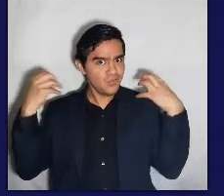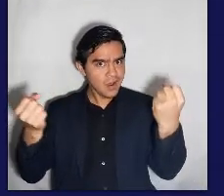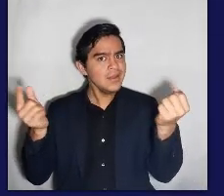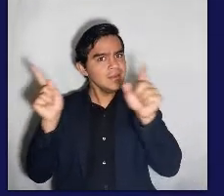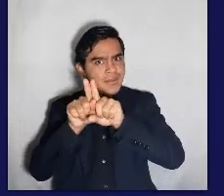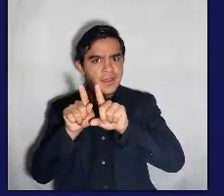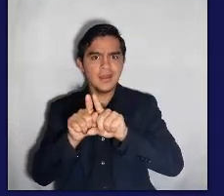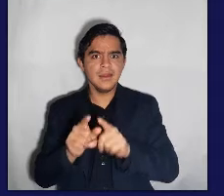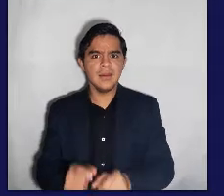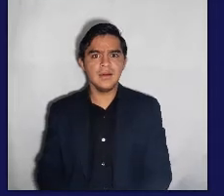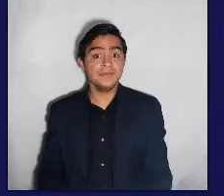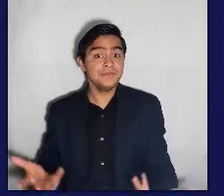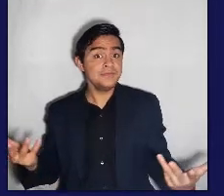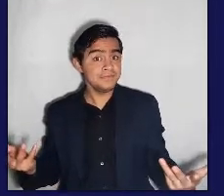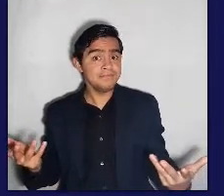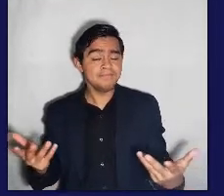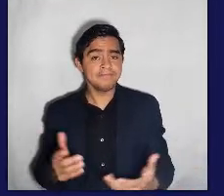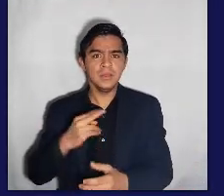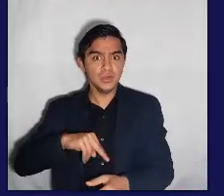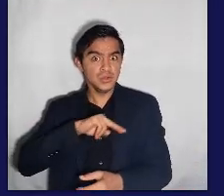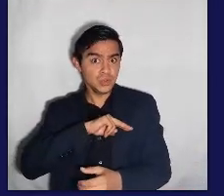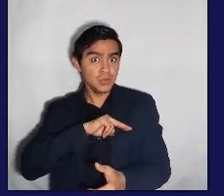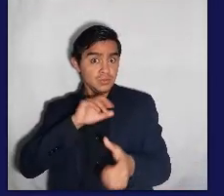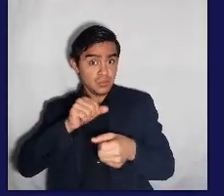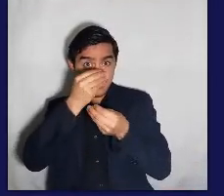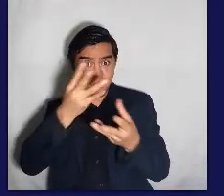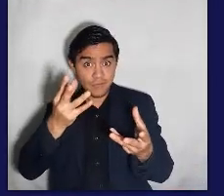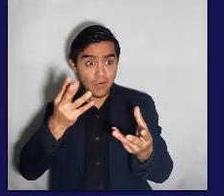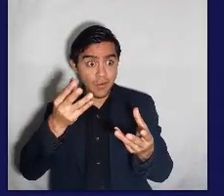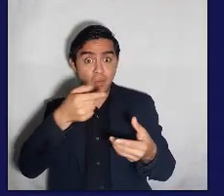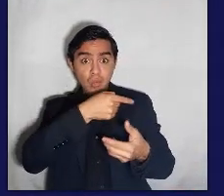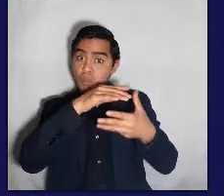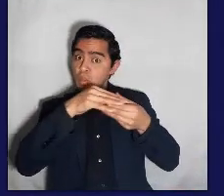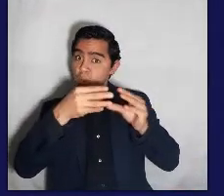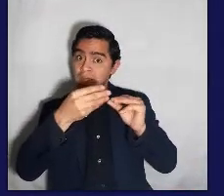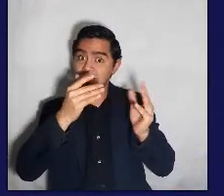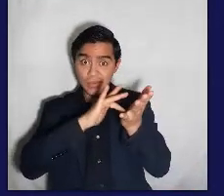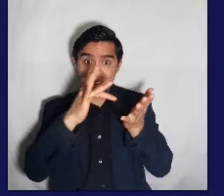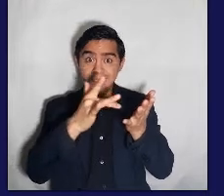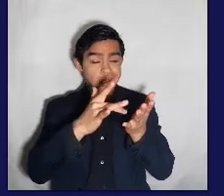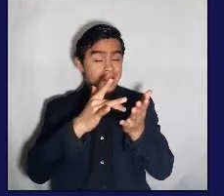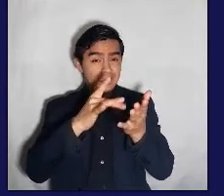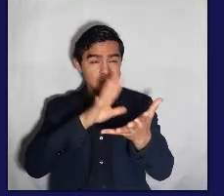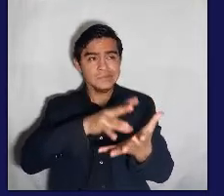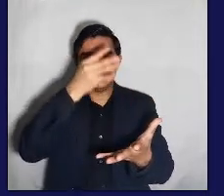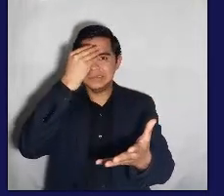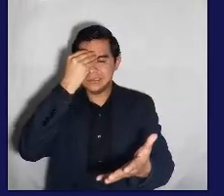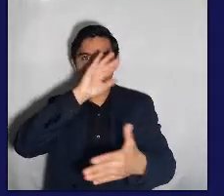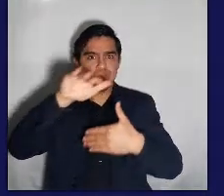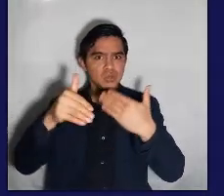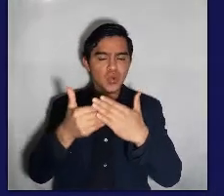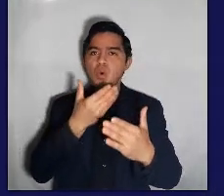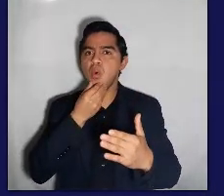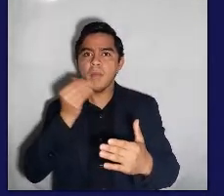también es ser fuerte. Asimismo, podemos decir que gracias a este cuento, entendemos que todos